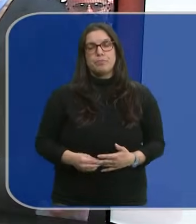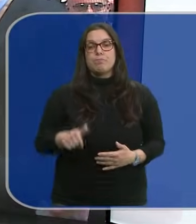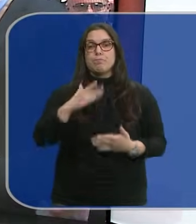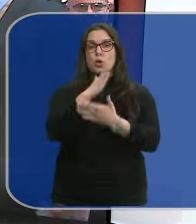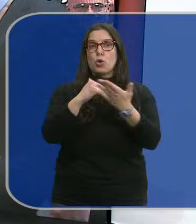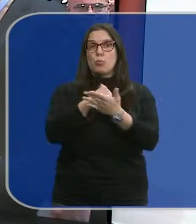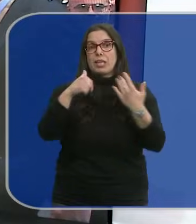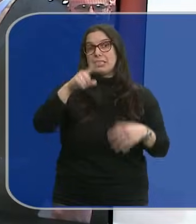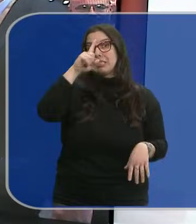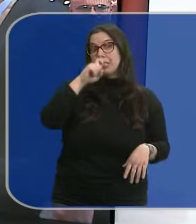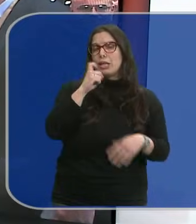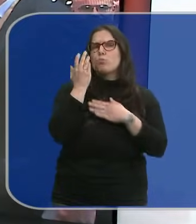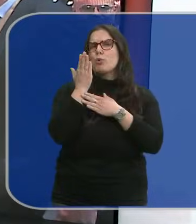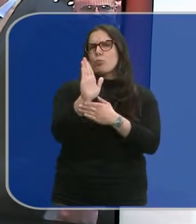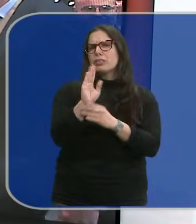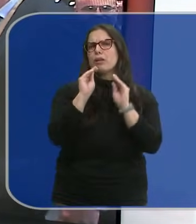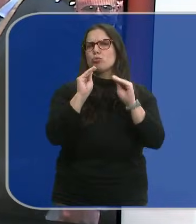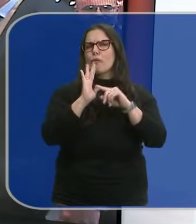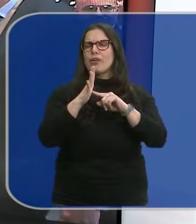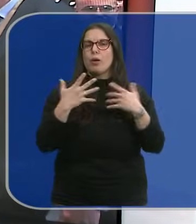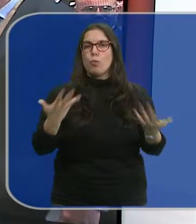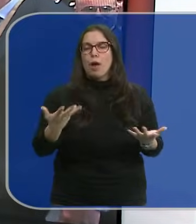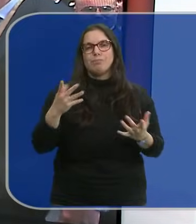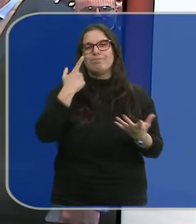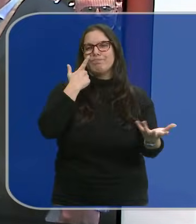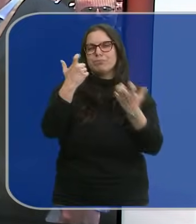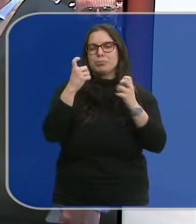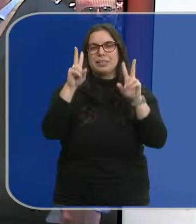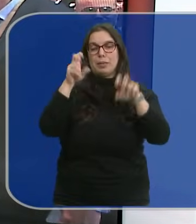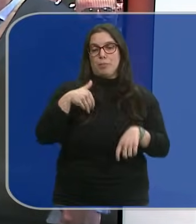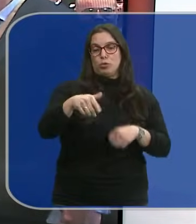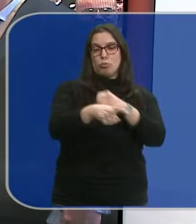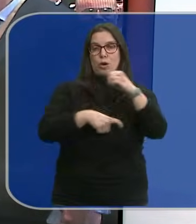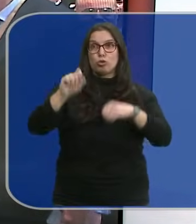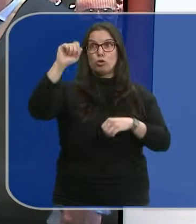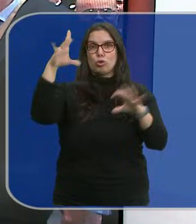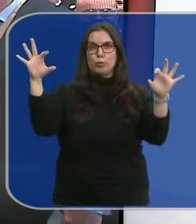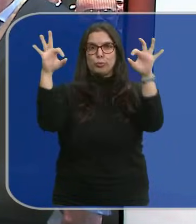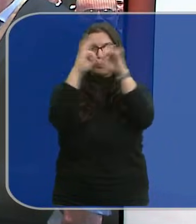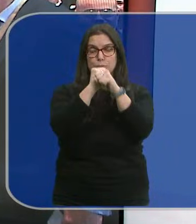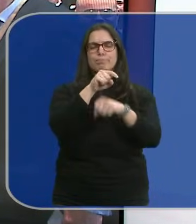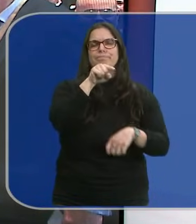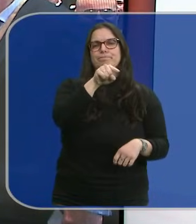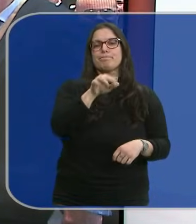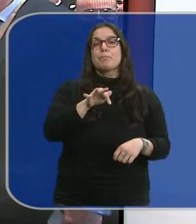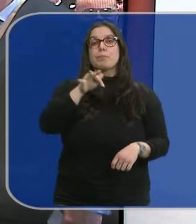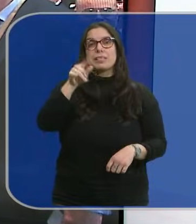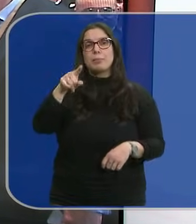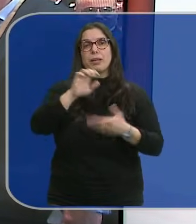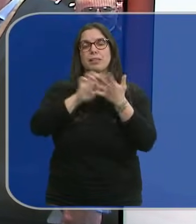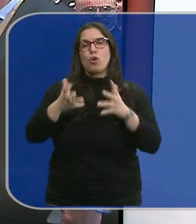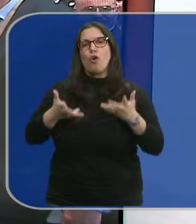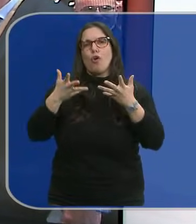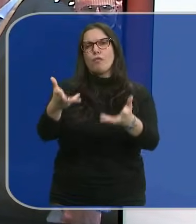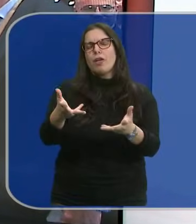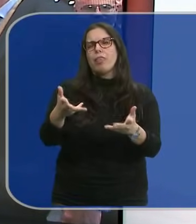Nuestra comunidad llega este año a Fitur con una propuesta muy marcada por el eclipse del próximo mes de agosto, pero hay mucho más, y es que Castilla y León ofrece a sus